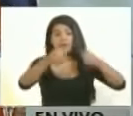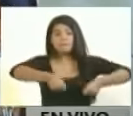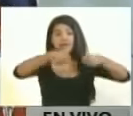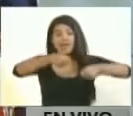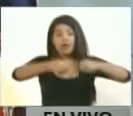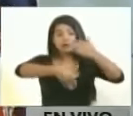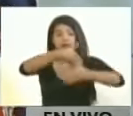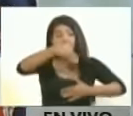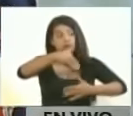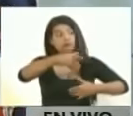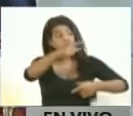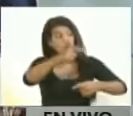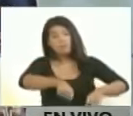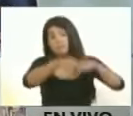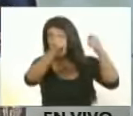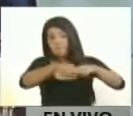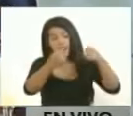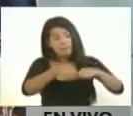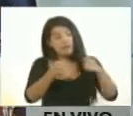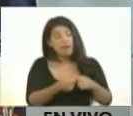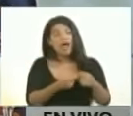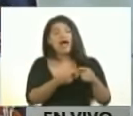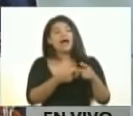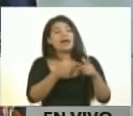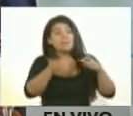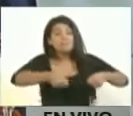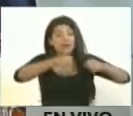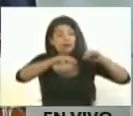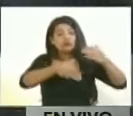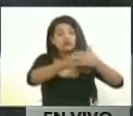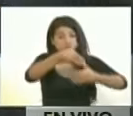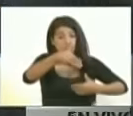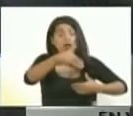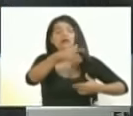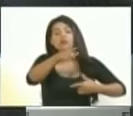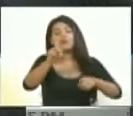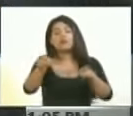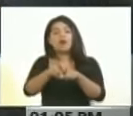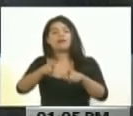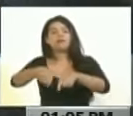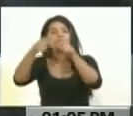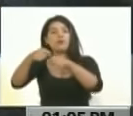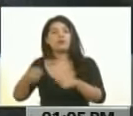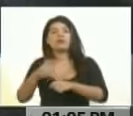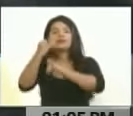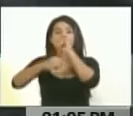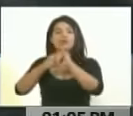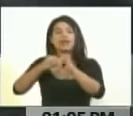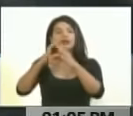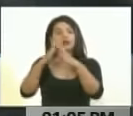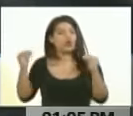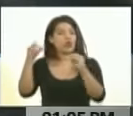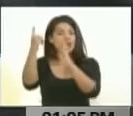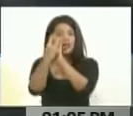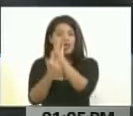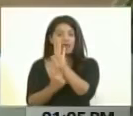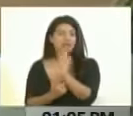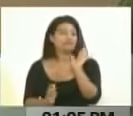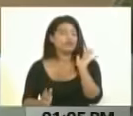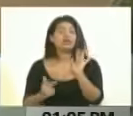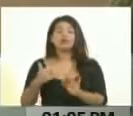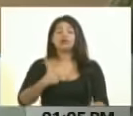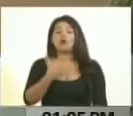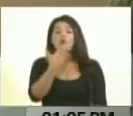por delante también el entramado jurídico internacional. De tal manera que Venezuela ratifica la invocación